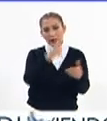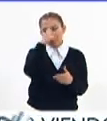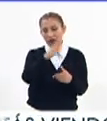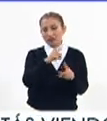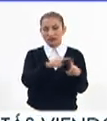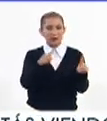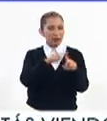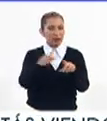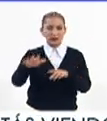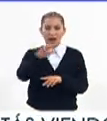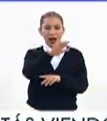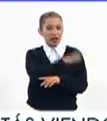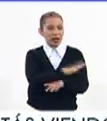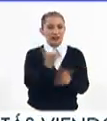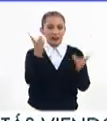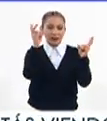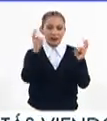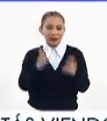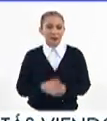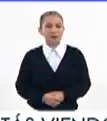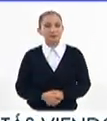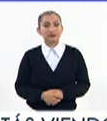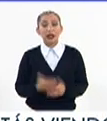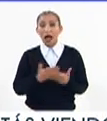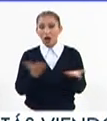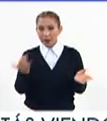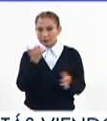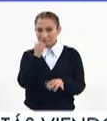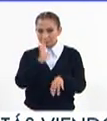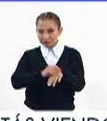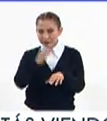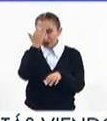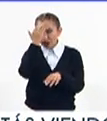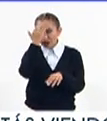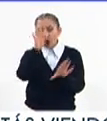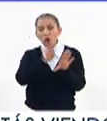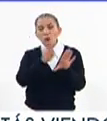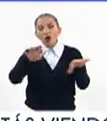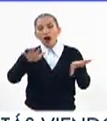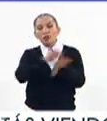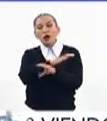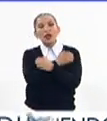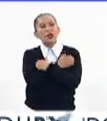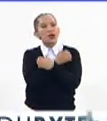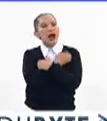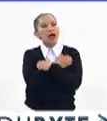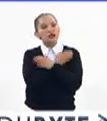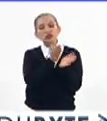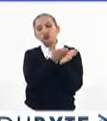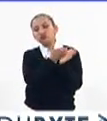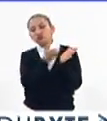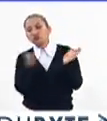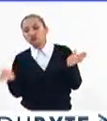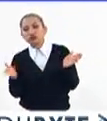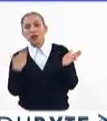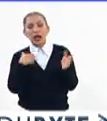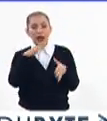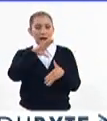México en muchas áreas, en muchas disciplinas. Ahora permítame invitarle a conocer cómo cambió la educación en